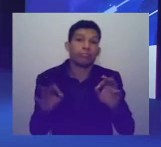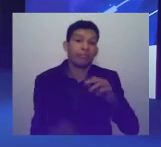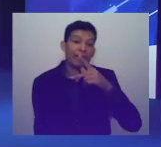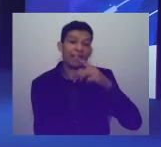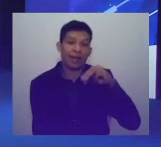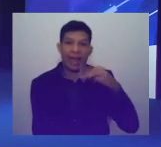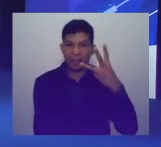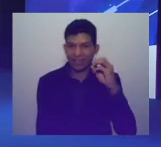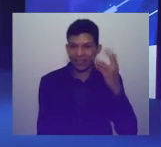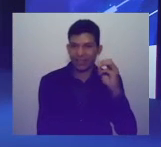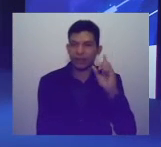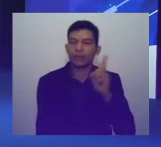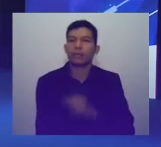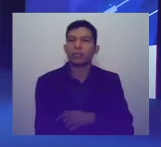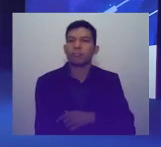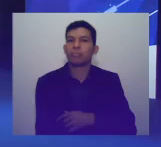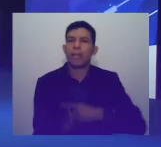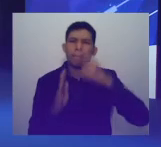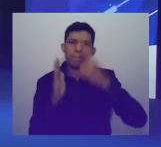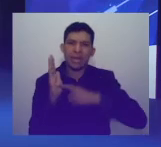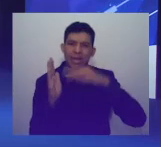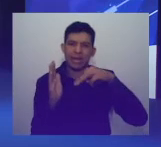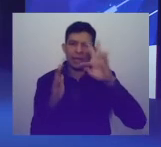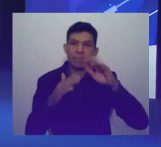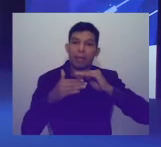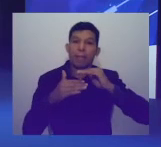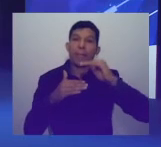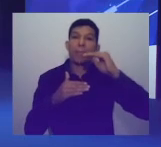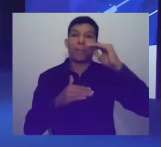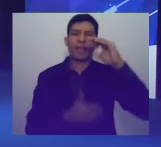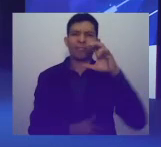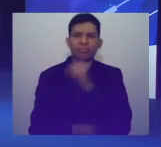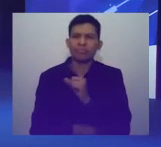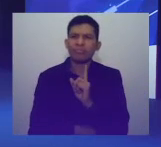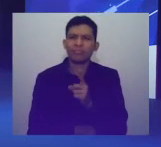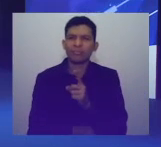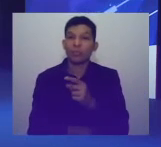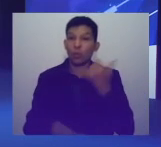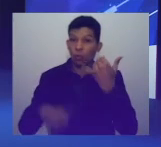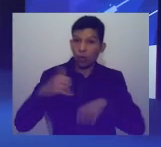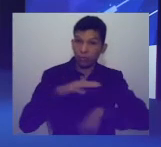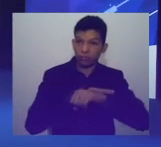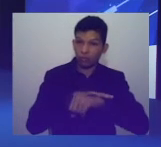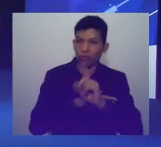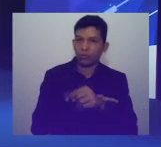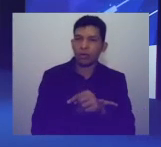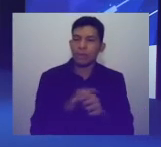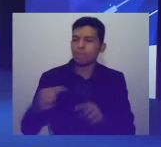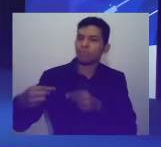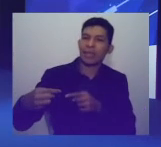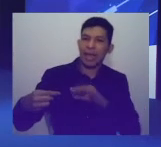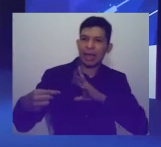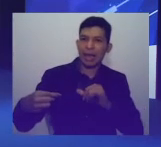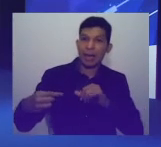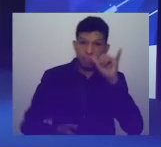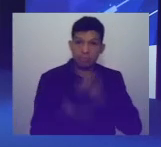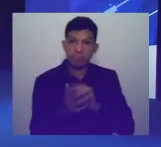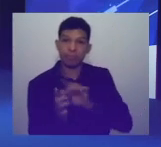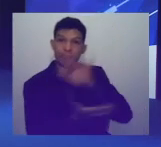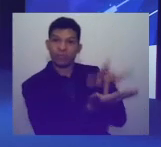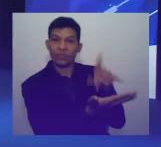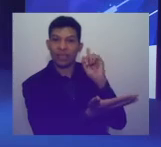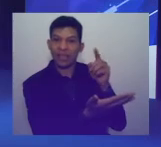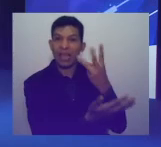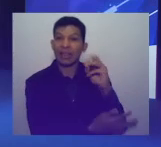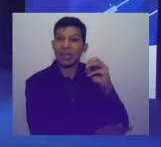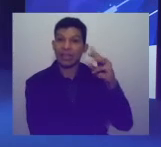he entendido por qué hay gente que no le gusta el bar. A mí el bar me parece una maravilla porque nos da una mayor seguridad acerca de lo que pasó en una jugada. De hecho,